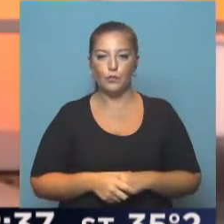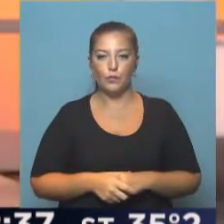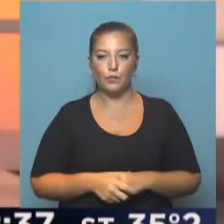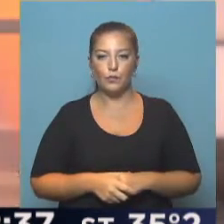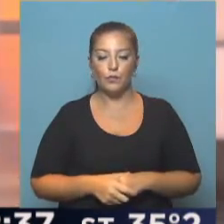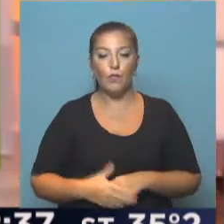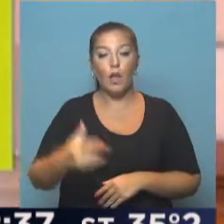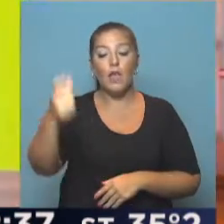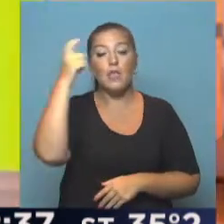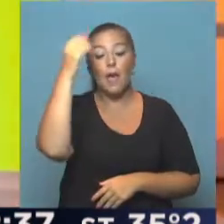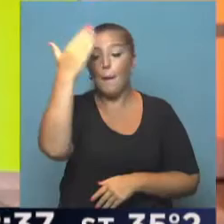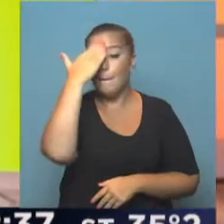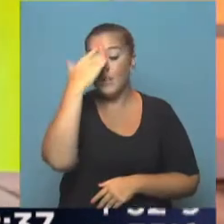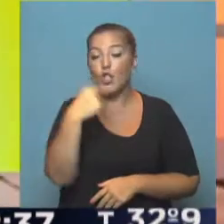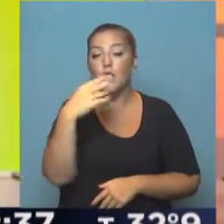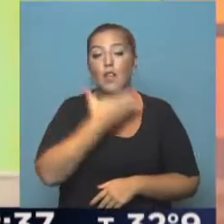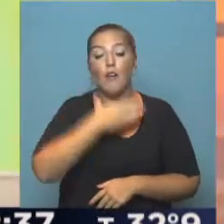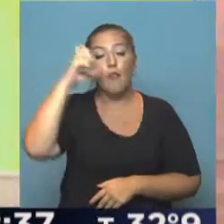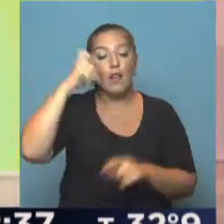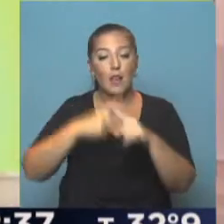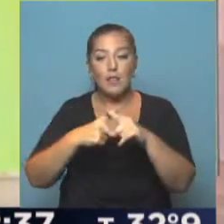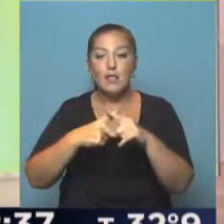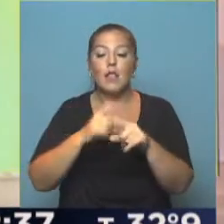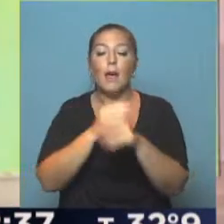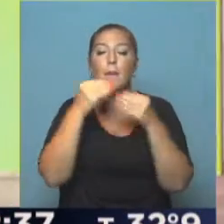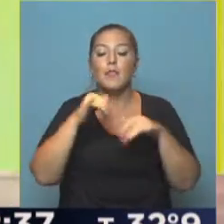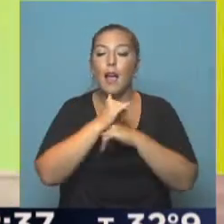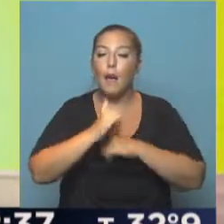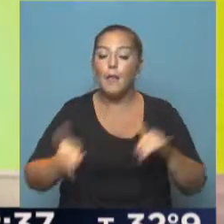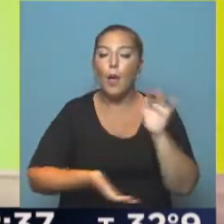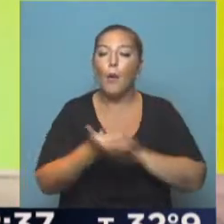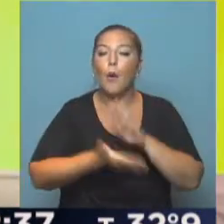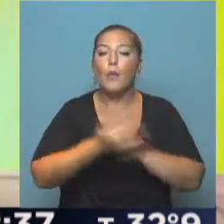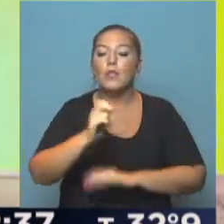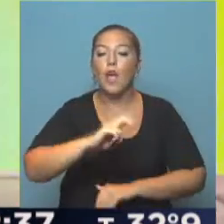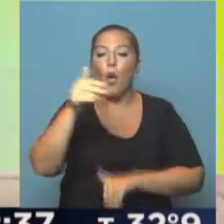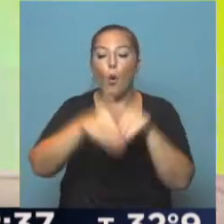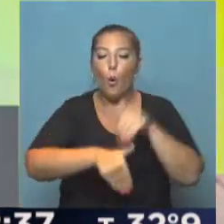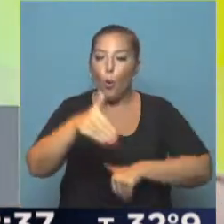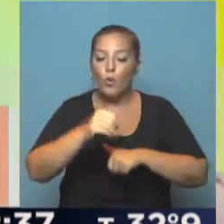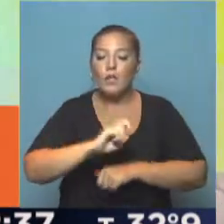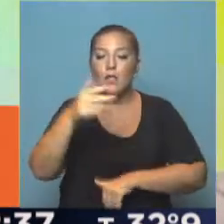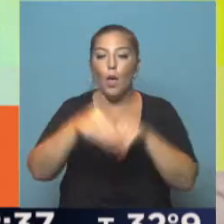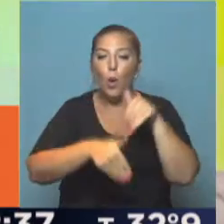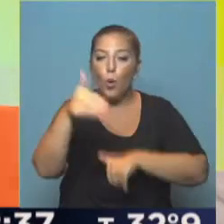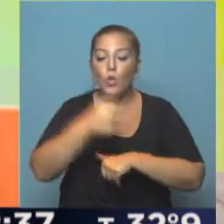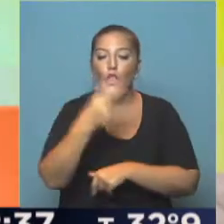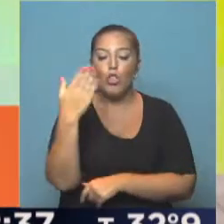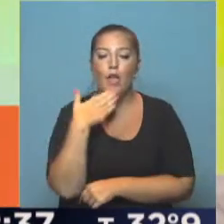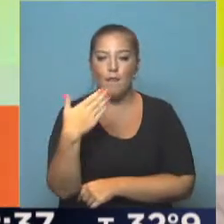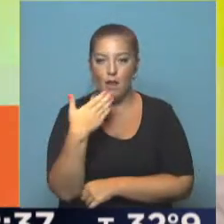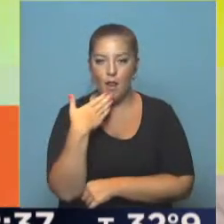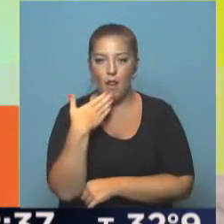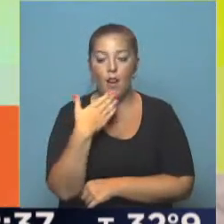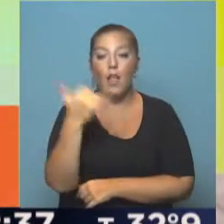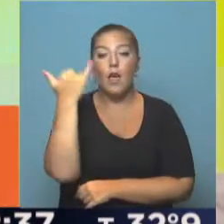El 10 de marzo, bien lo decía Félix Taylor, comienza la campaña de cara a la segunda vuelta, esa segunda vuelta que será el 2 de abril